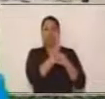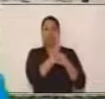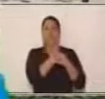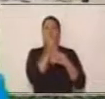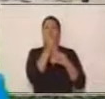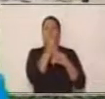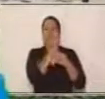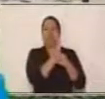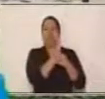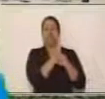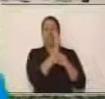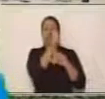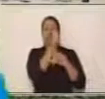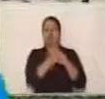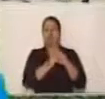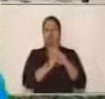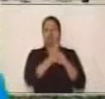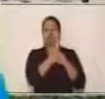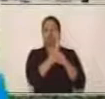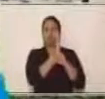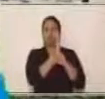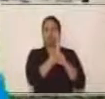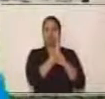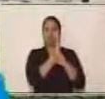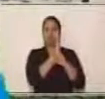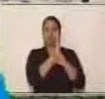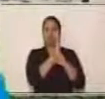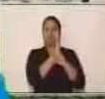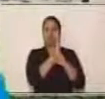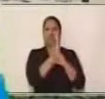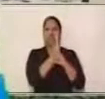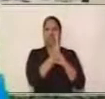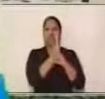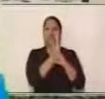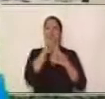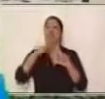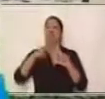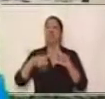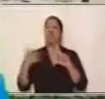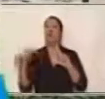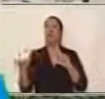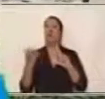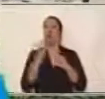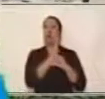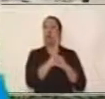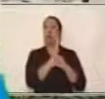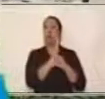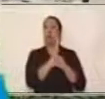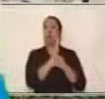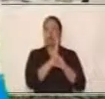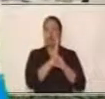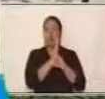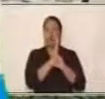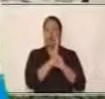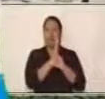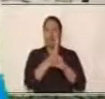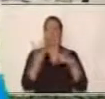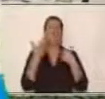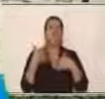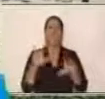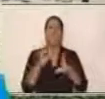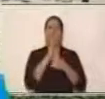recto. Continuamos girando. ¿Y ahora qué ángulo tengo? Tengo un ángulo recto.